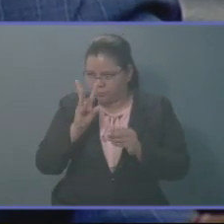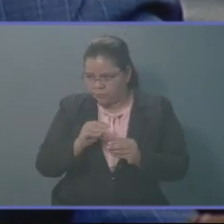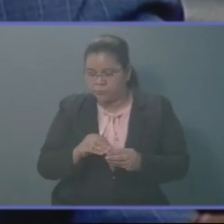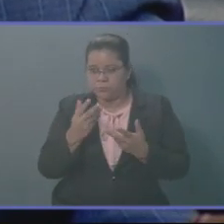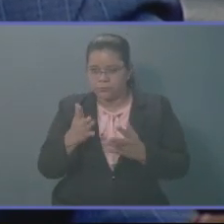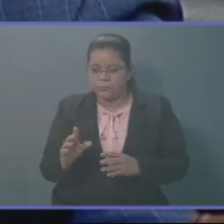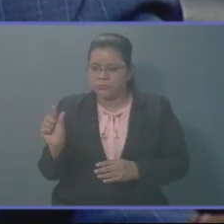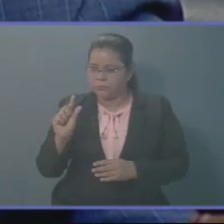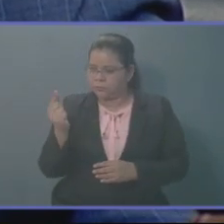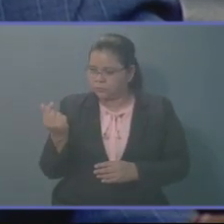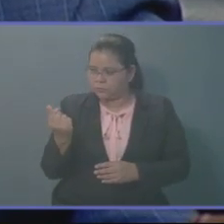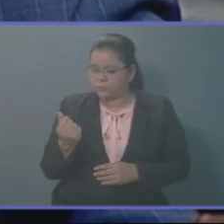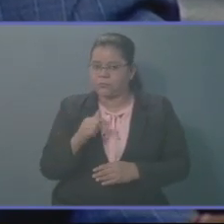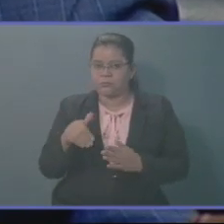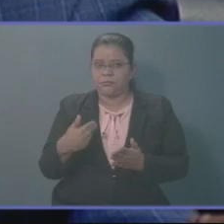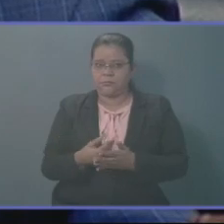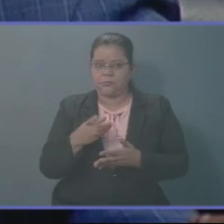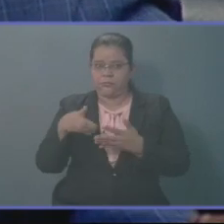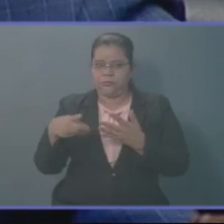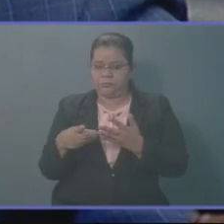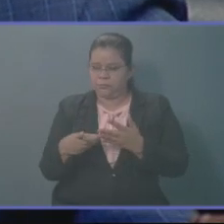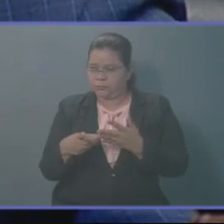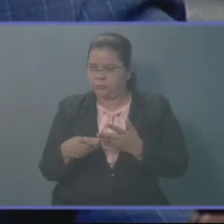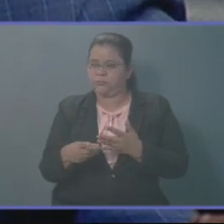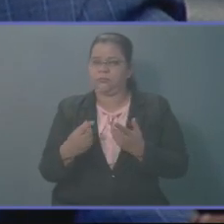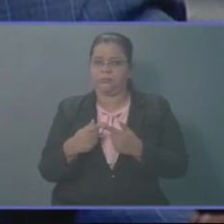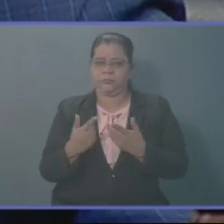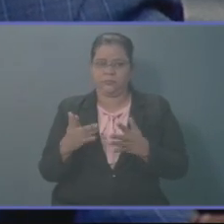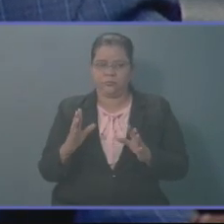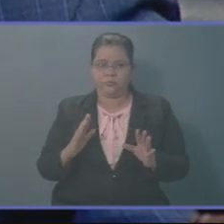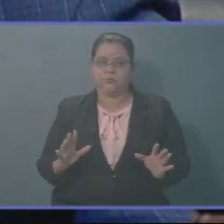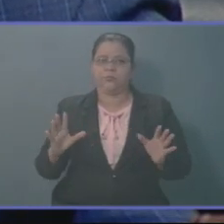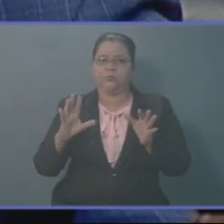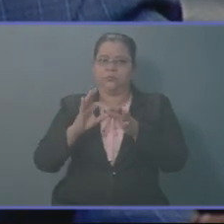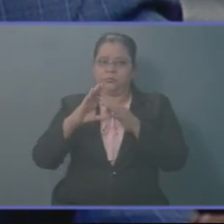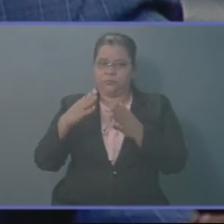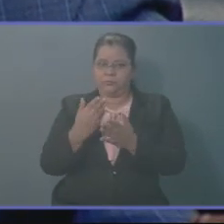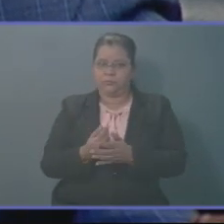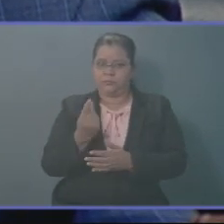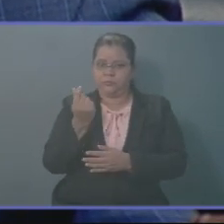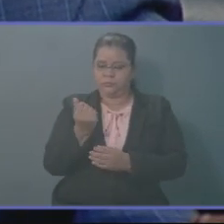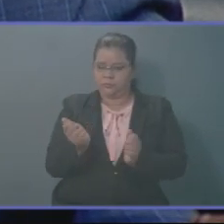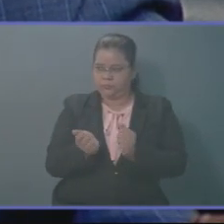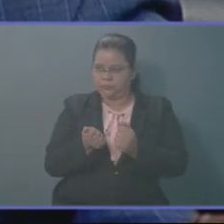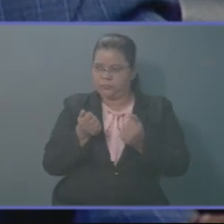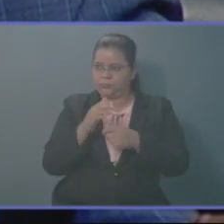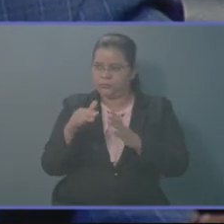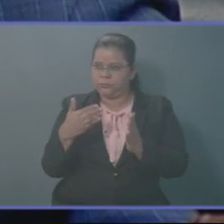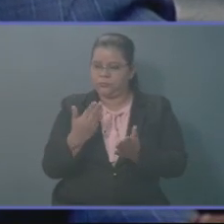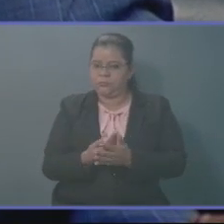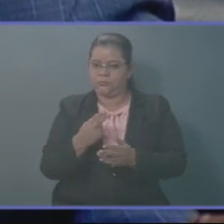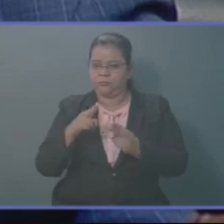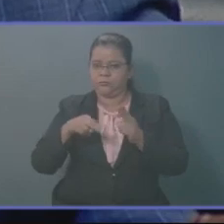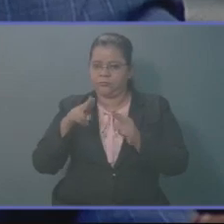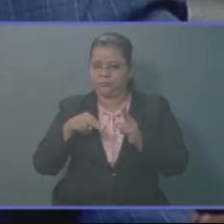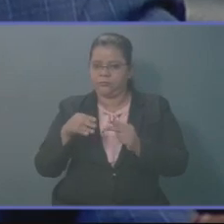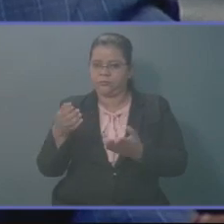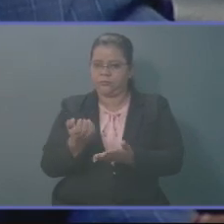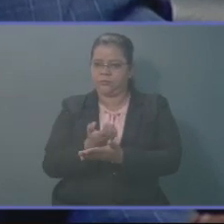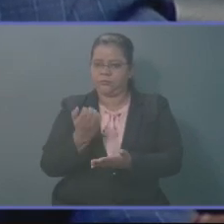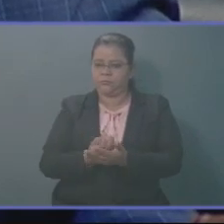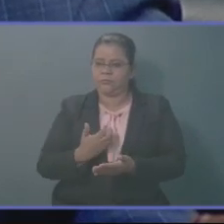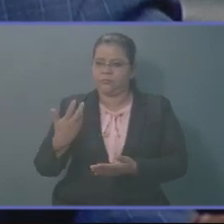autoriza por medio del citado decreto, destinados para financiar el Fondo de Emergencia y Recuperación y Reconstrucción Económica del